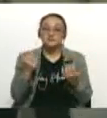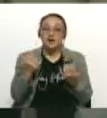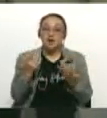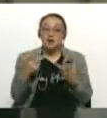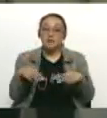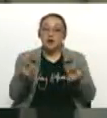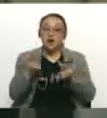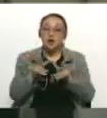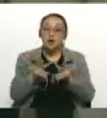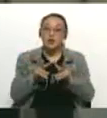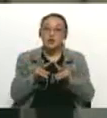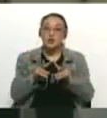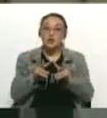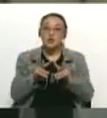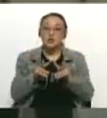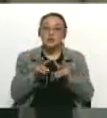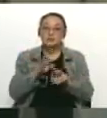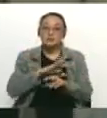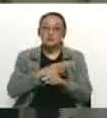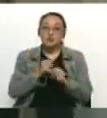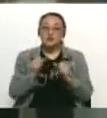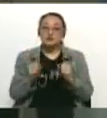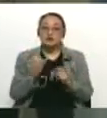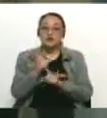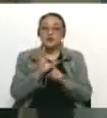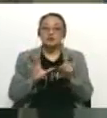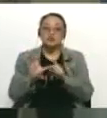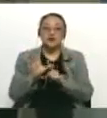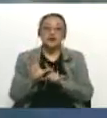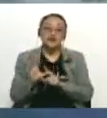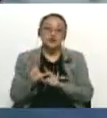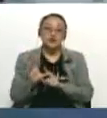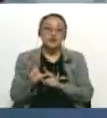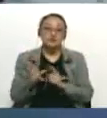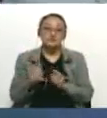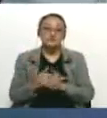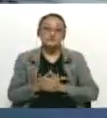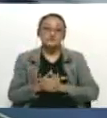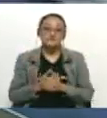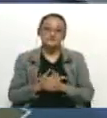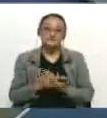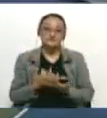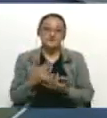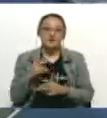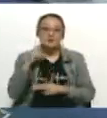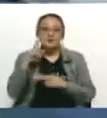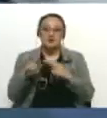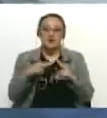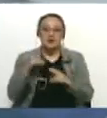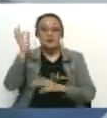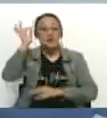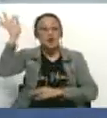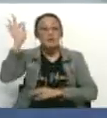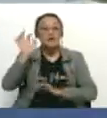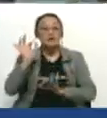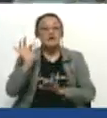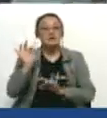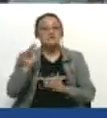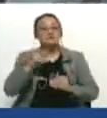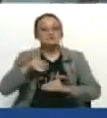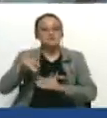valor las potencialidades culturales, patrimoniales de nuestra adorada Puerto Cabello. Así que Carabobo, tierra